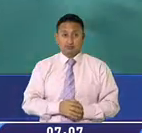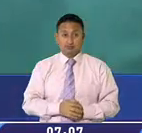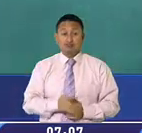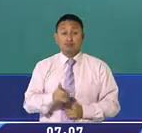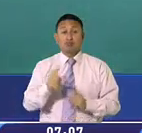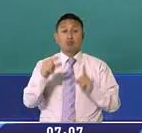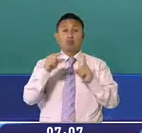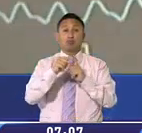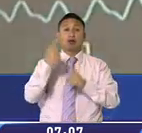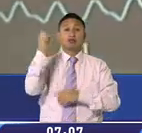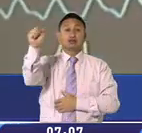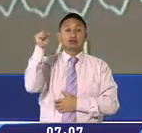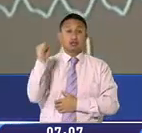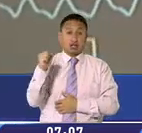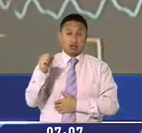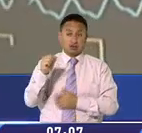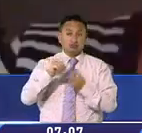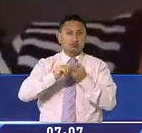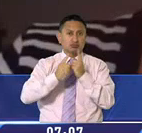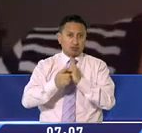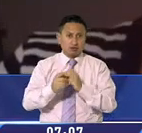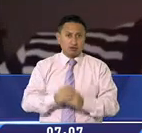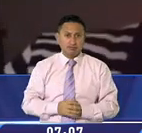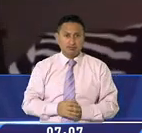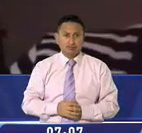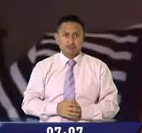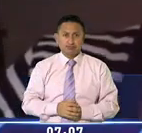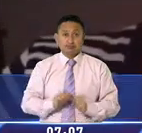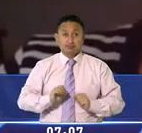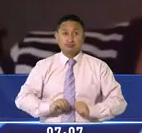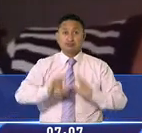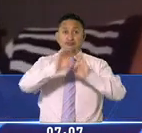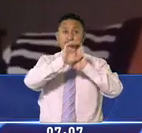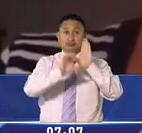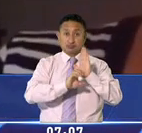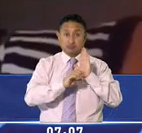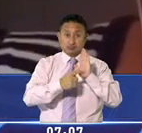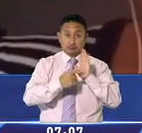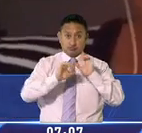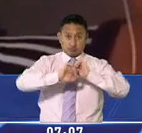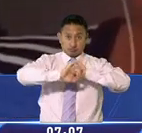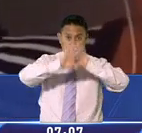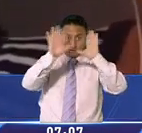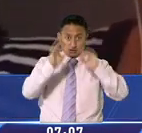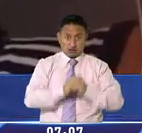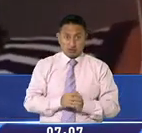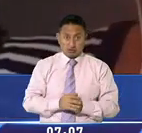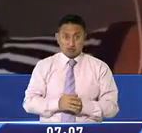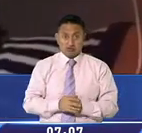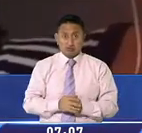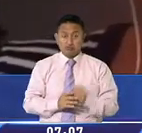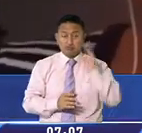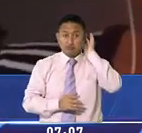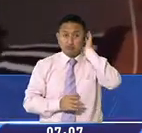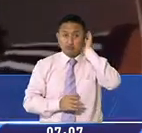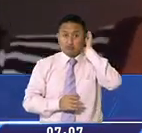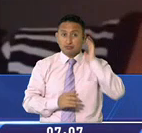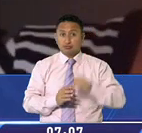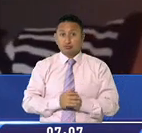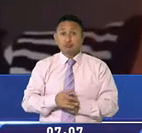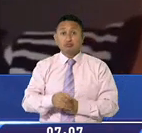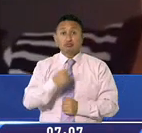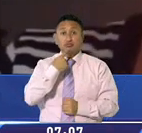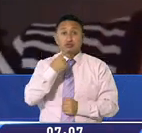siguiente razón. La Constitución ha sido clara, no discute si es un derecho o no, lo mantiene con